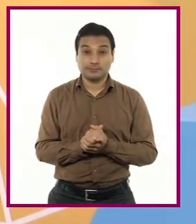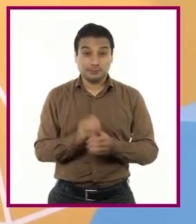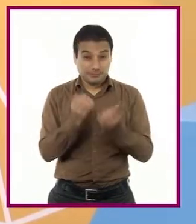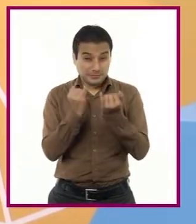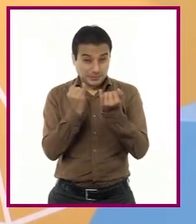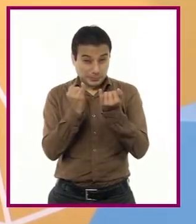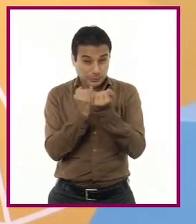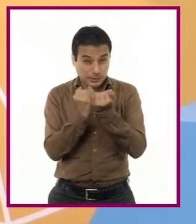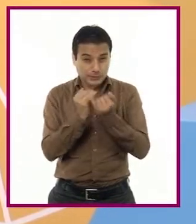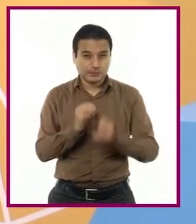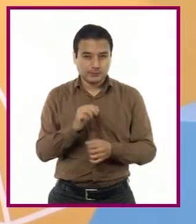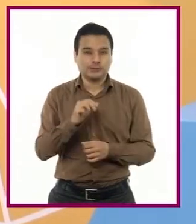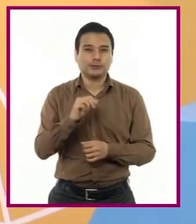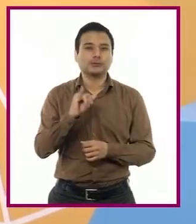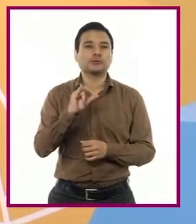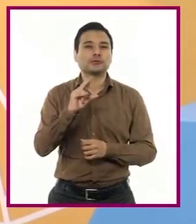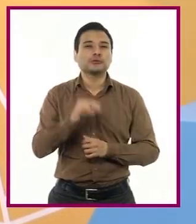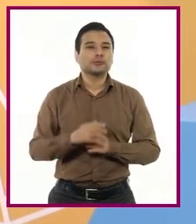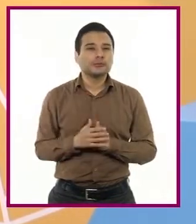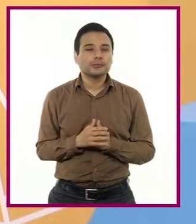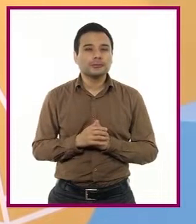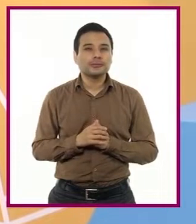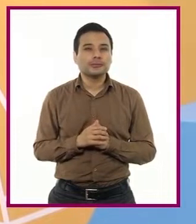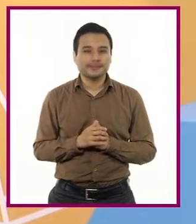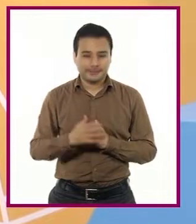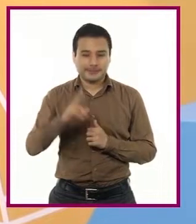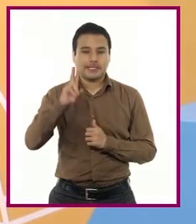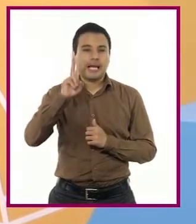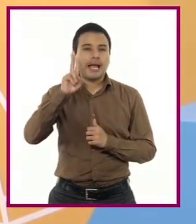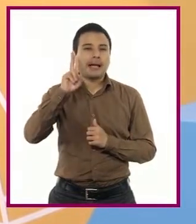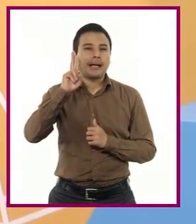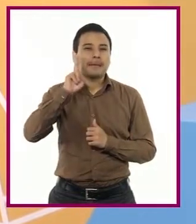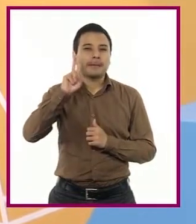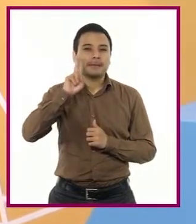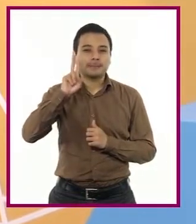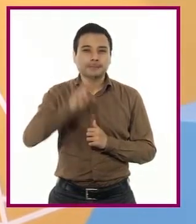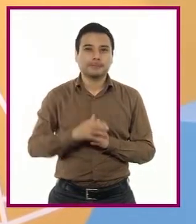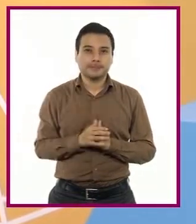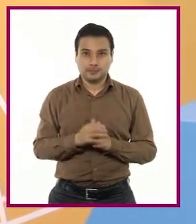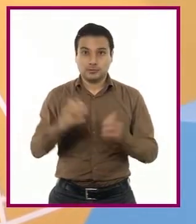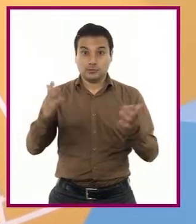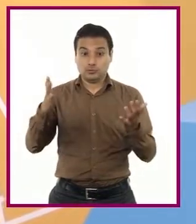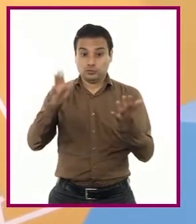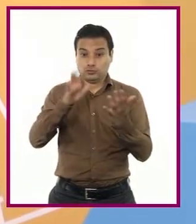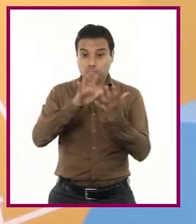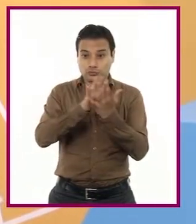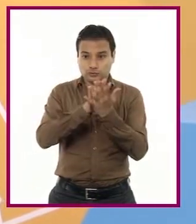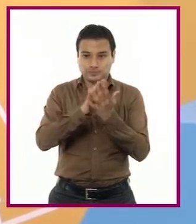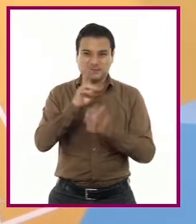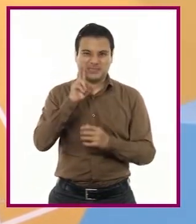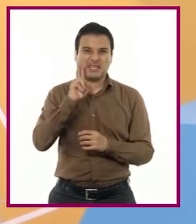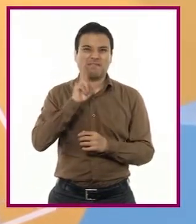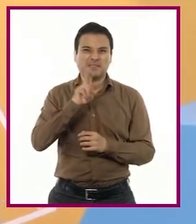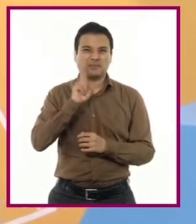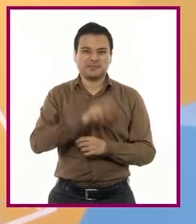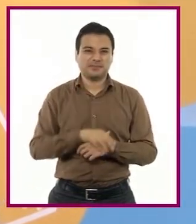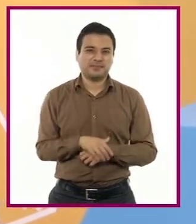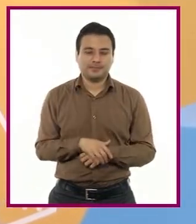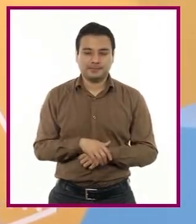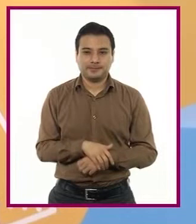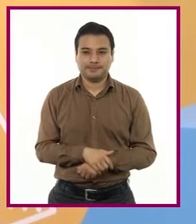o congruentes entre sí. Para ello, podemos poner uno encima del otro y la figura debe coincidir en su